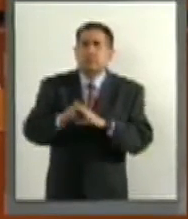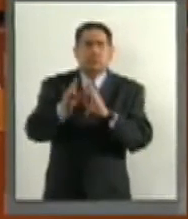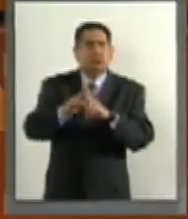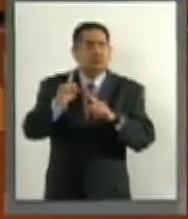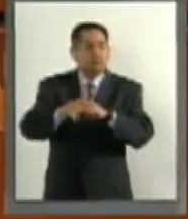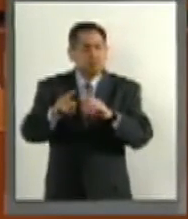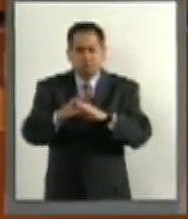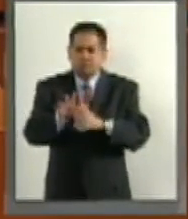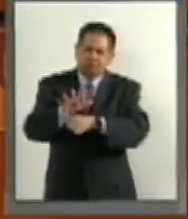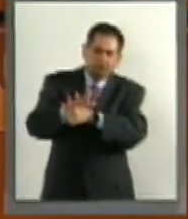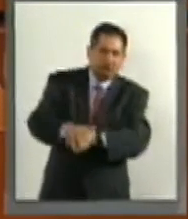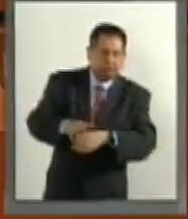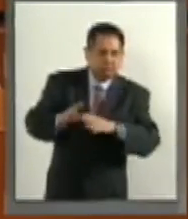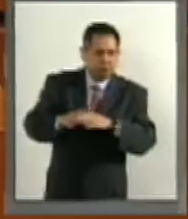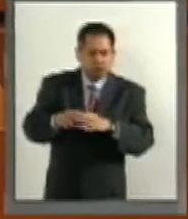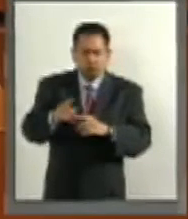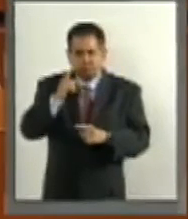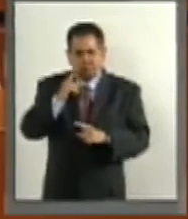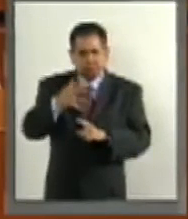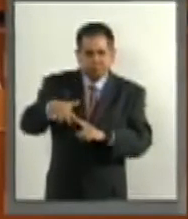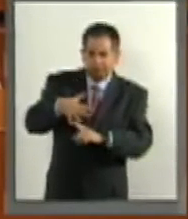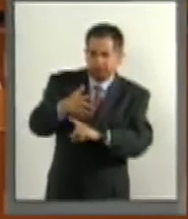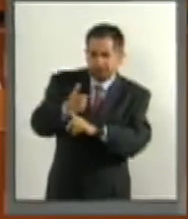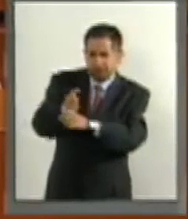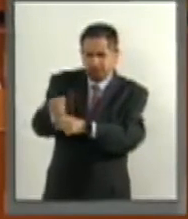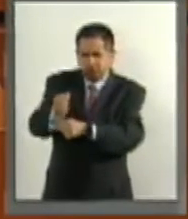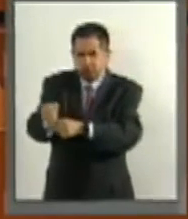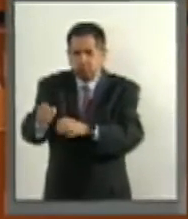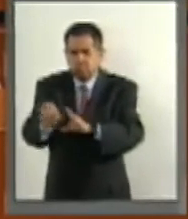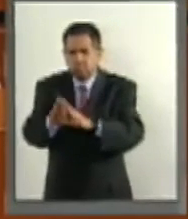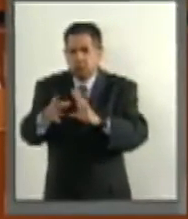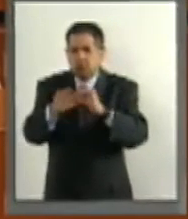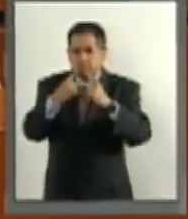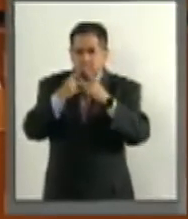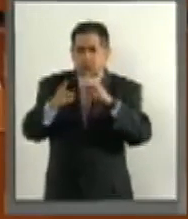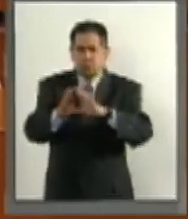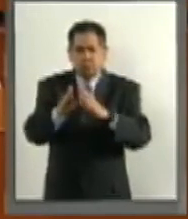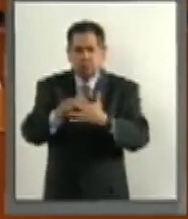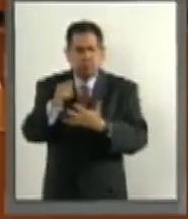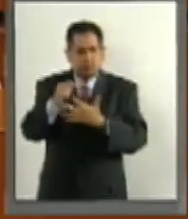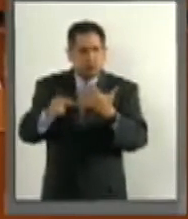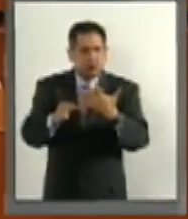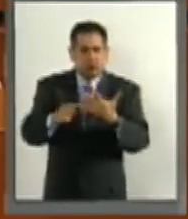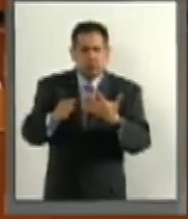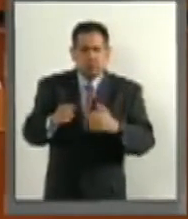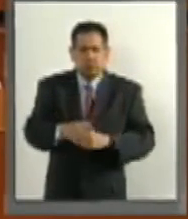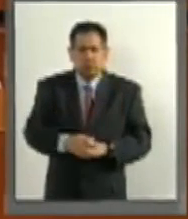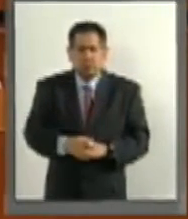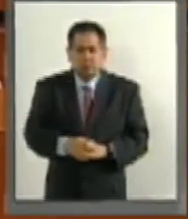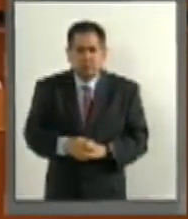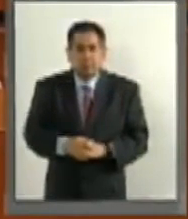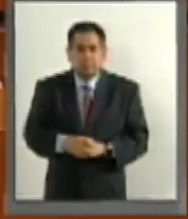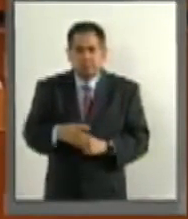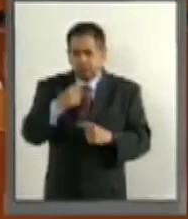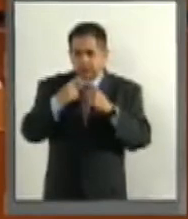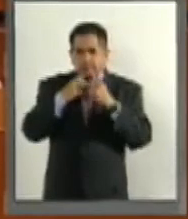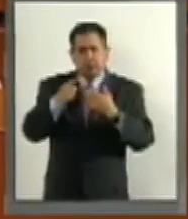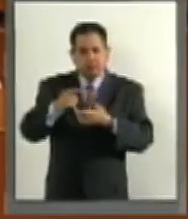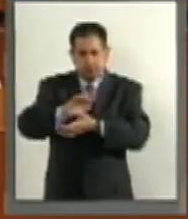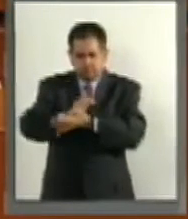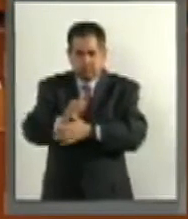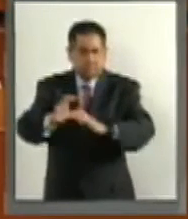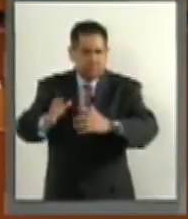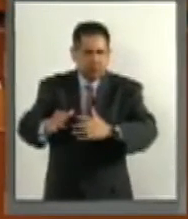de presión, persecución, hostigamiento, acoso, coacción, vejación,